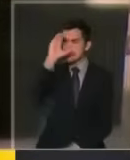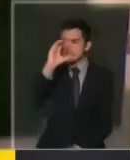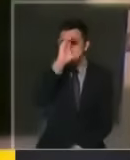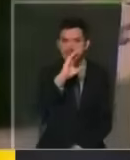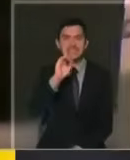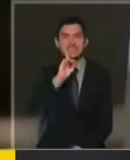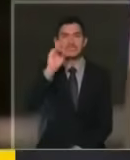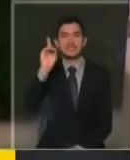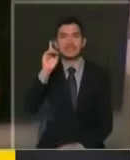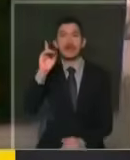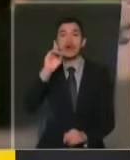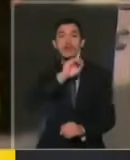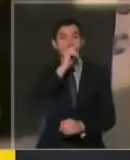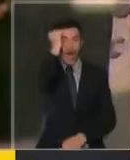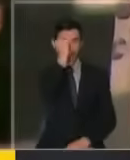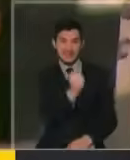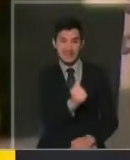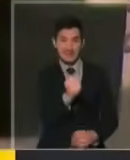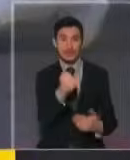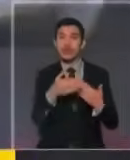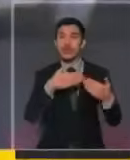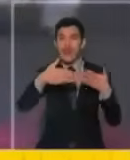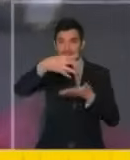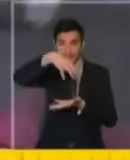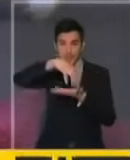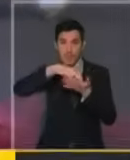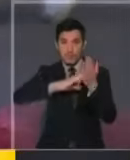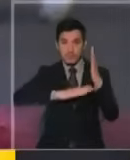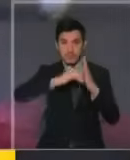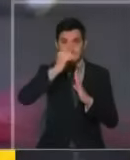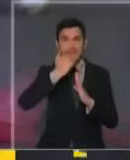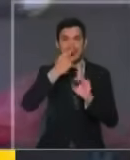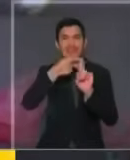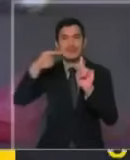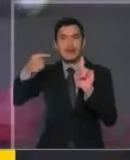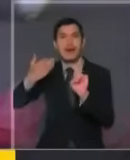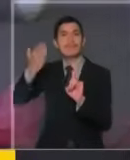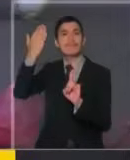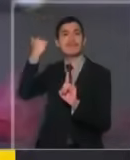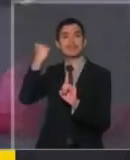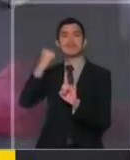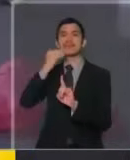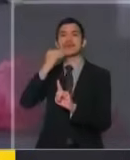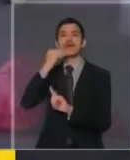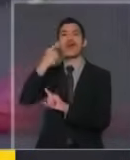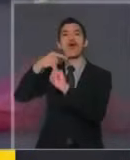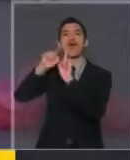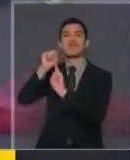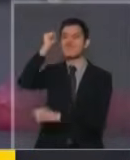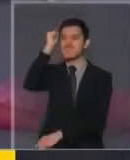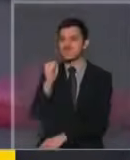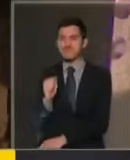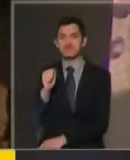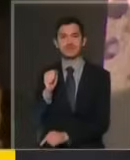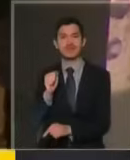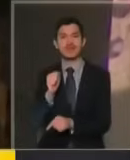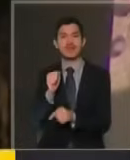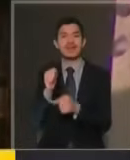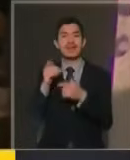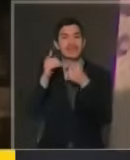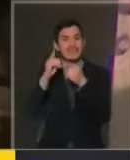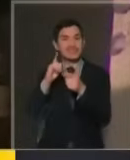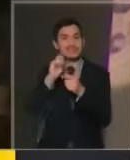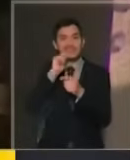este último asesinato registrado en la comuna, también la semana pasada entonces había cometido otro homicidio. Esto ha tenido un